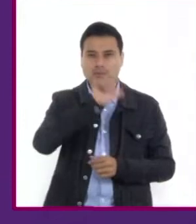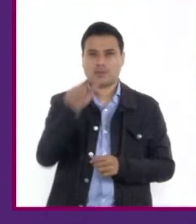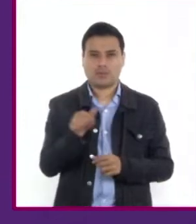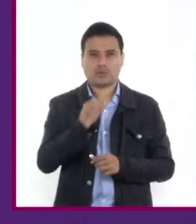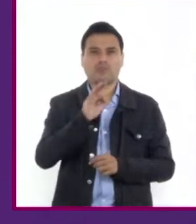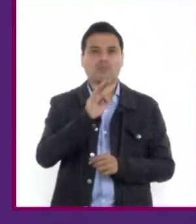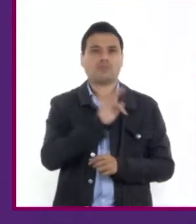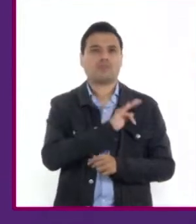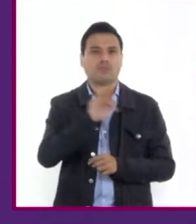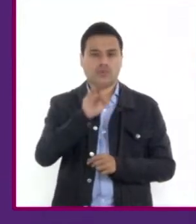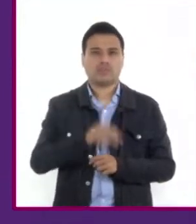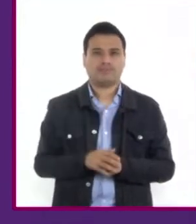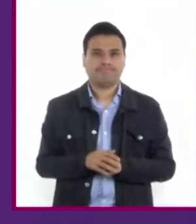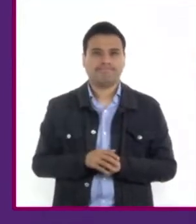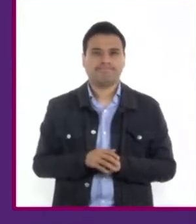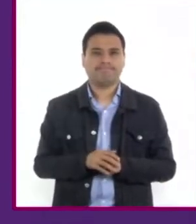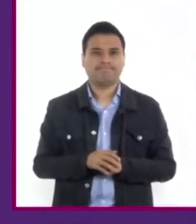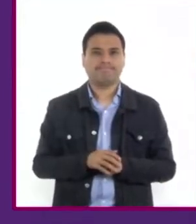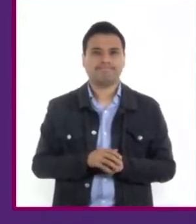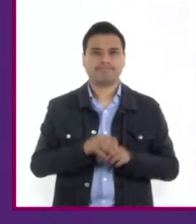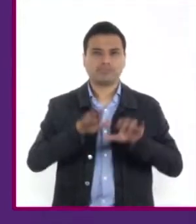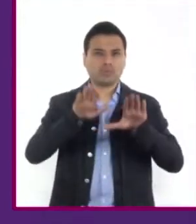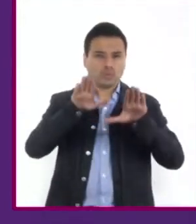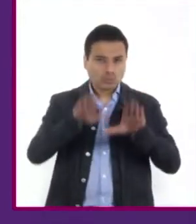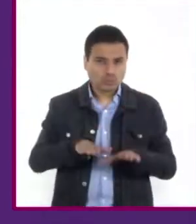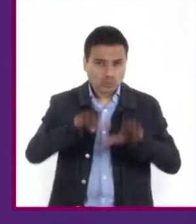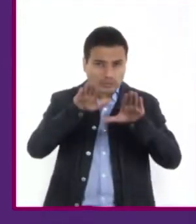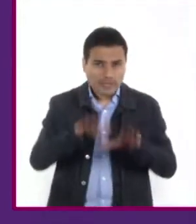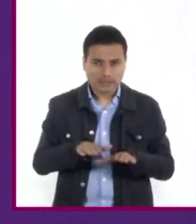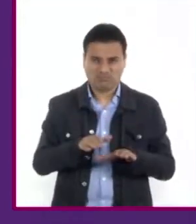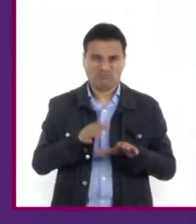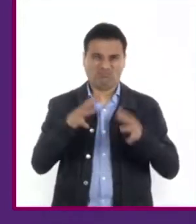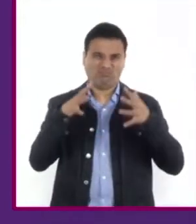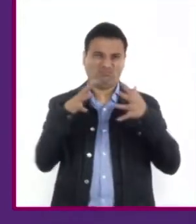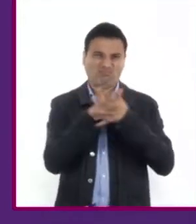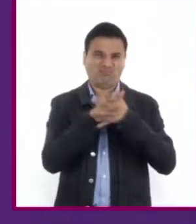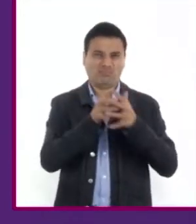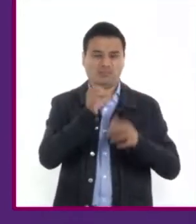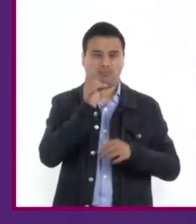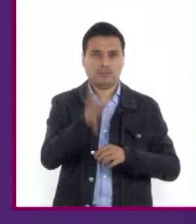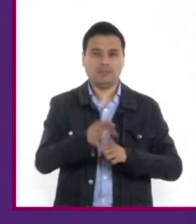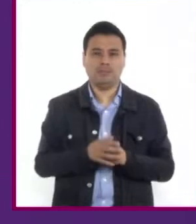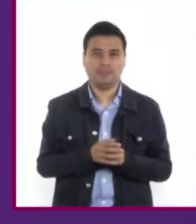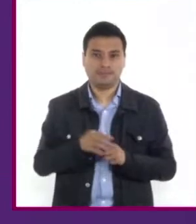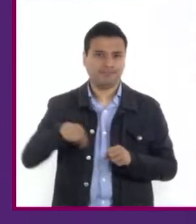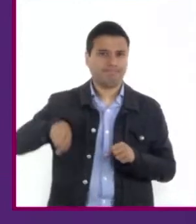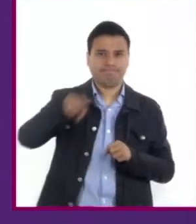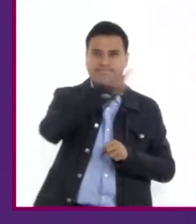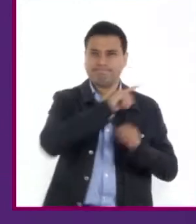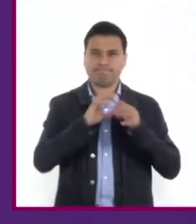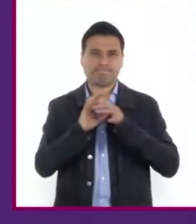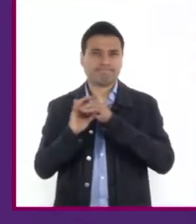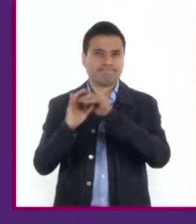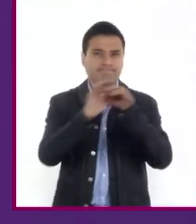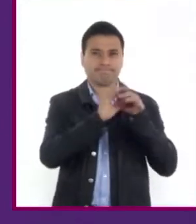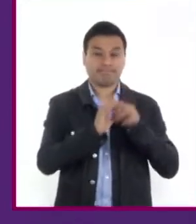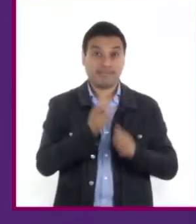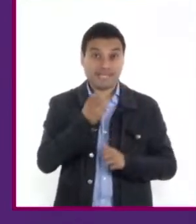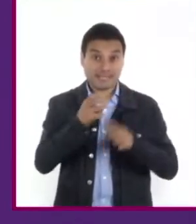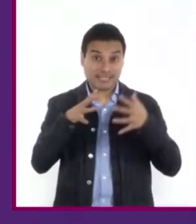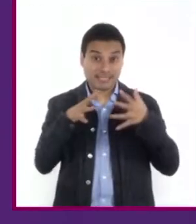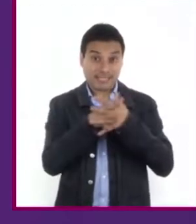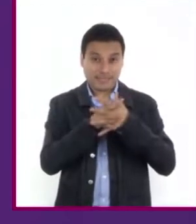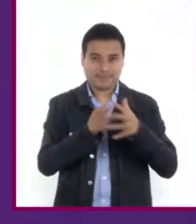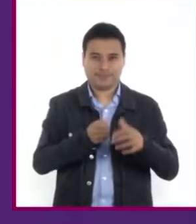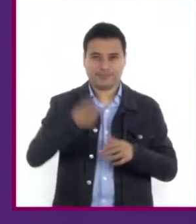del territorio español dominado por los musulmanes, y con ello lograron la unidad política. En esta guerra